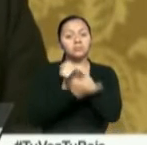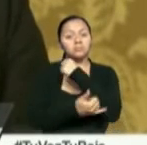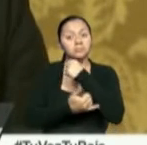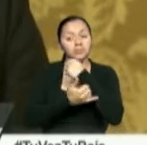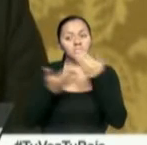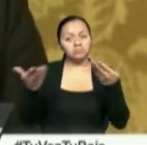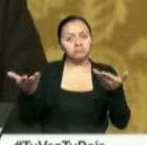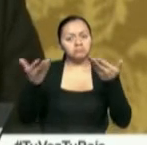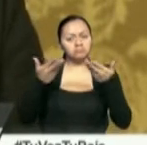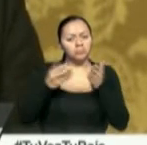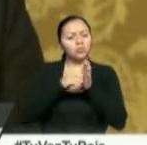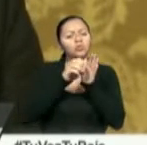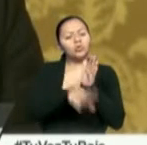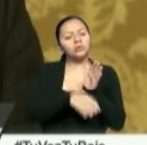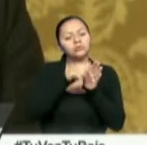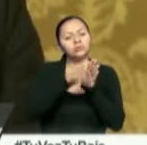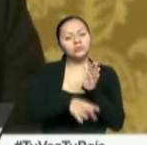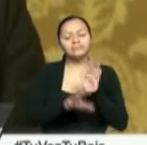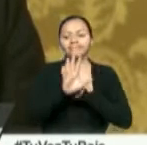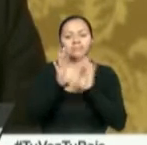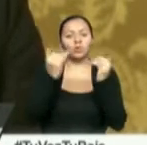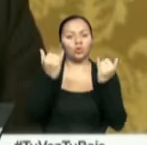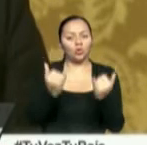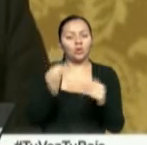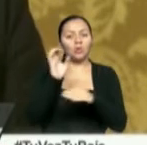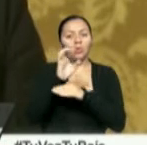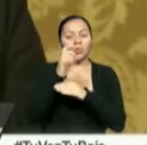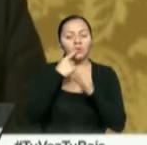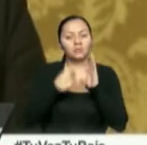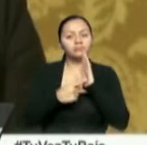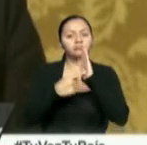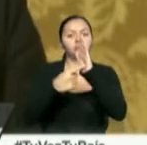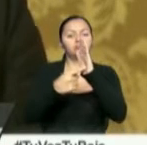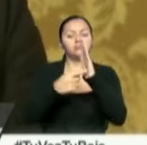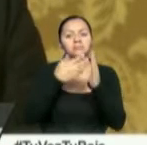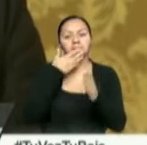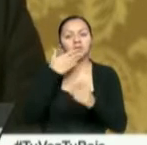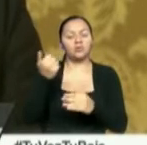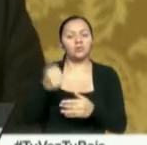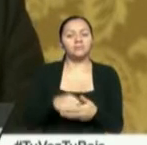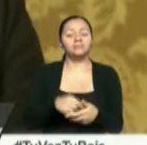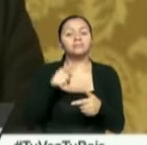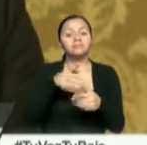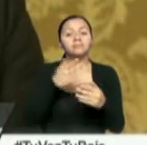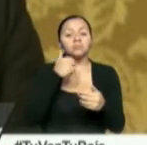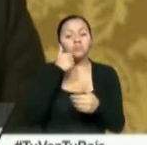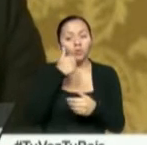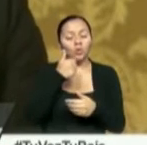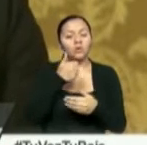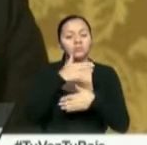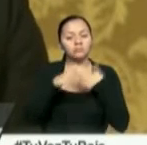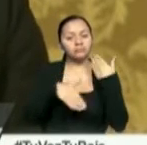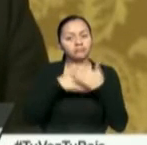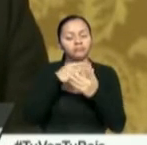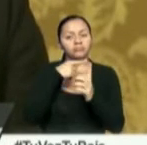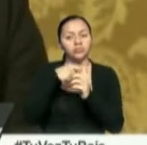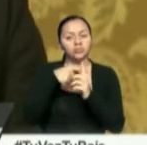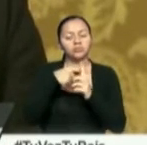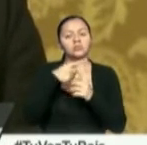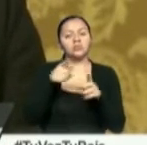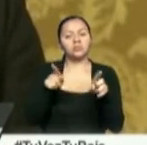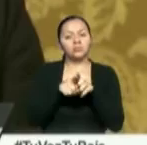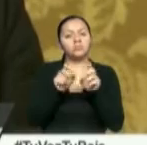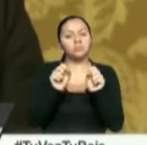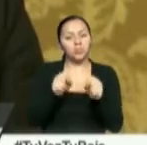cooperación a convertirse en un país transparente de conocimiento debido a sus buenas prácticas para que con ello